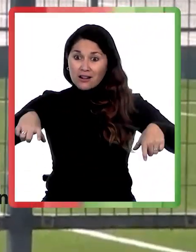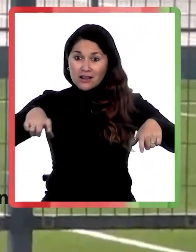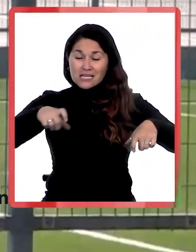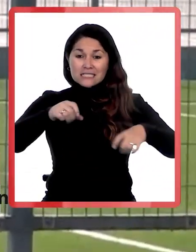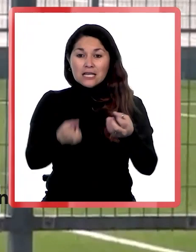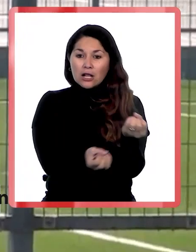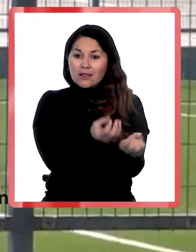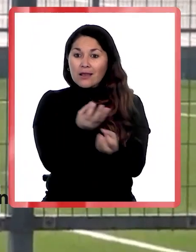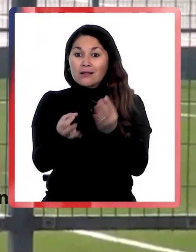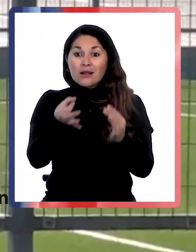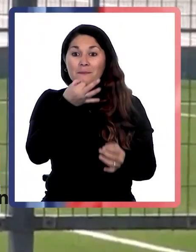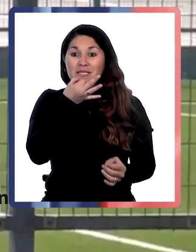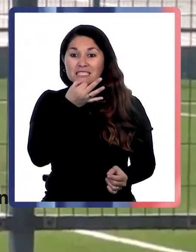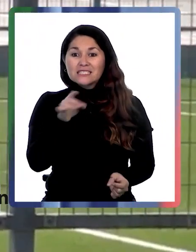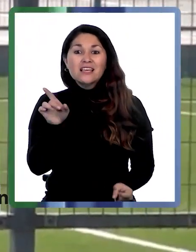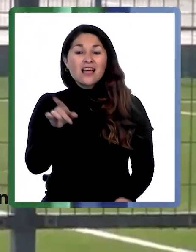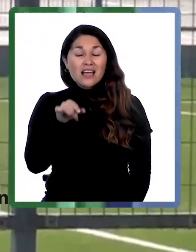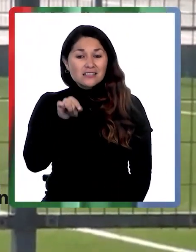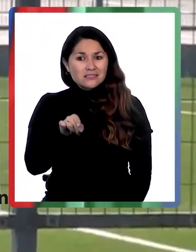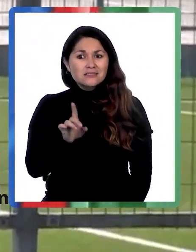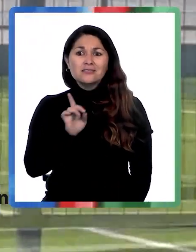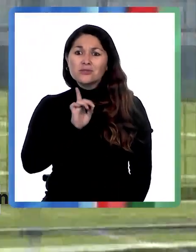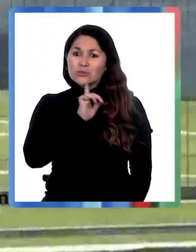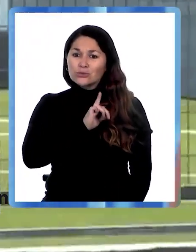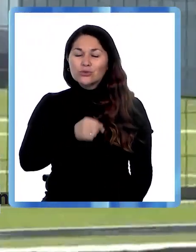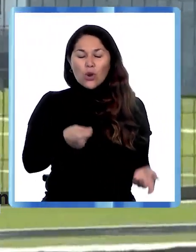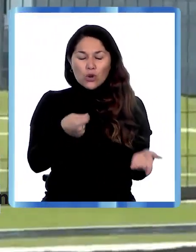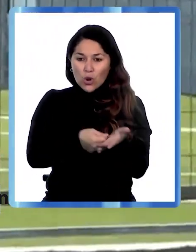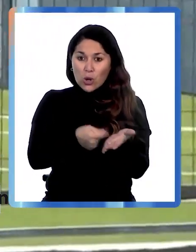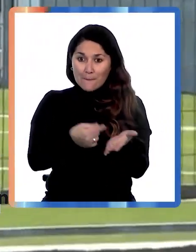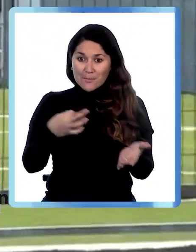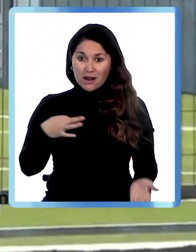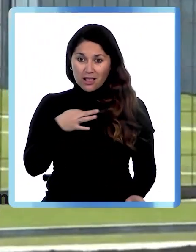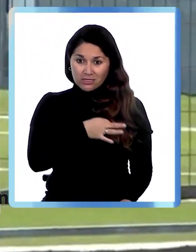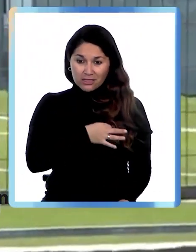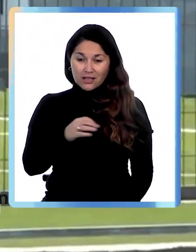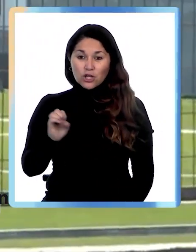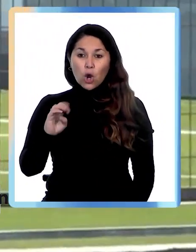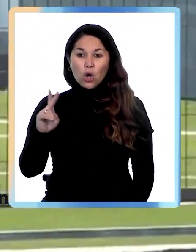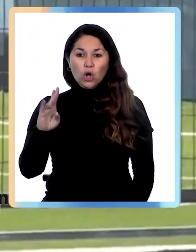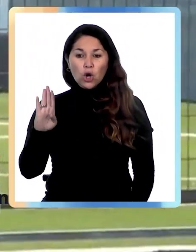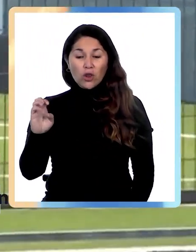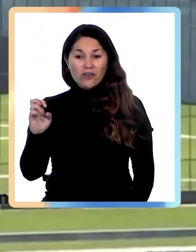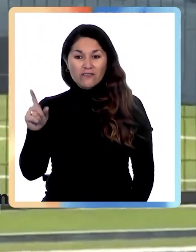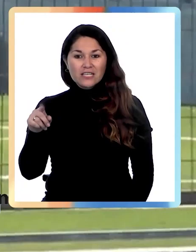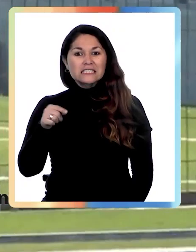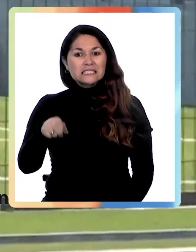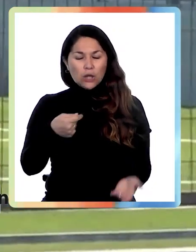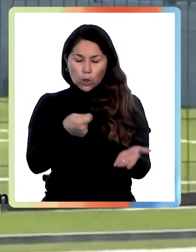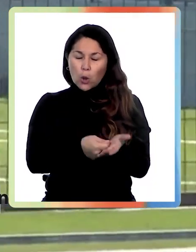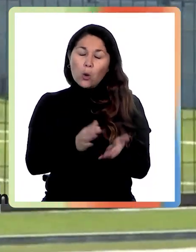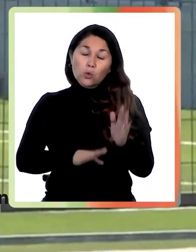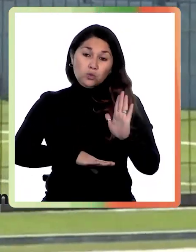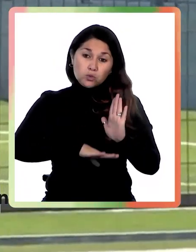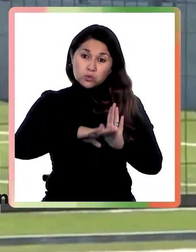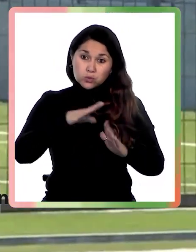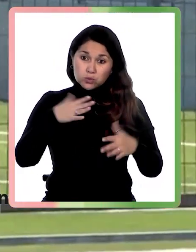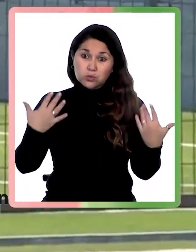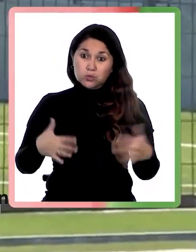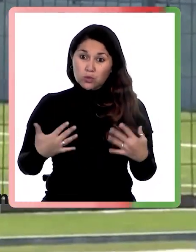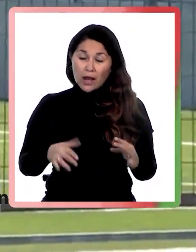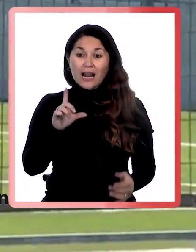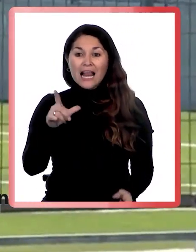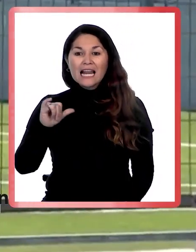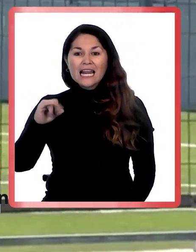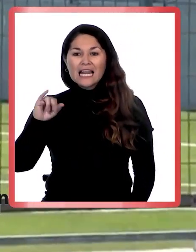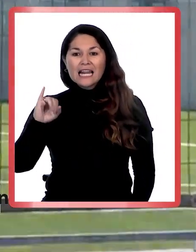a cancha de pasto sintético Esta última una licitación a cargo del Ministerio de Obras Públicas que incluye una inversión considerable que a